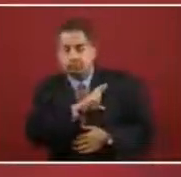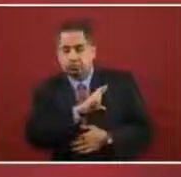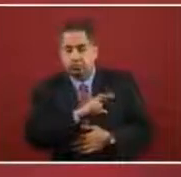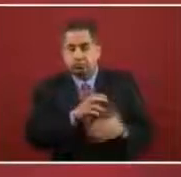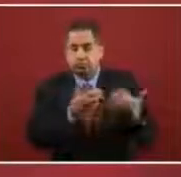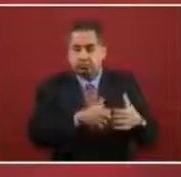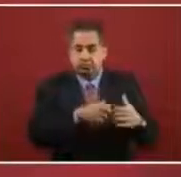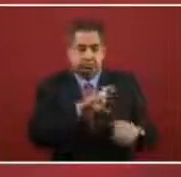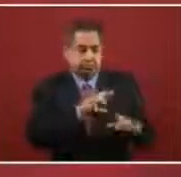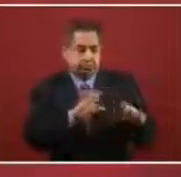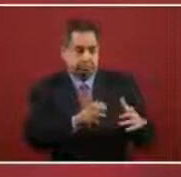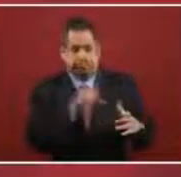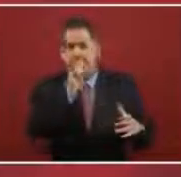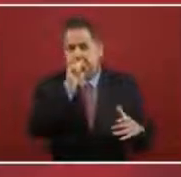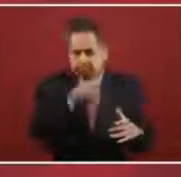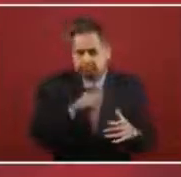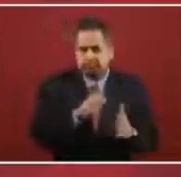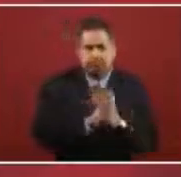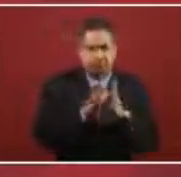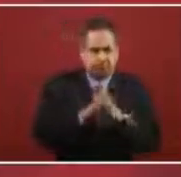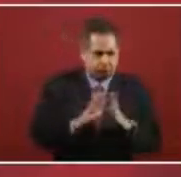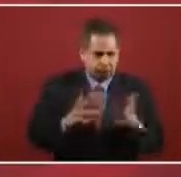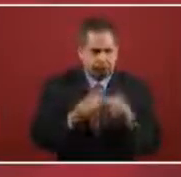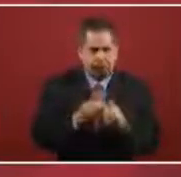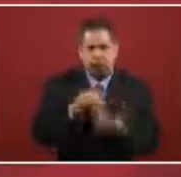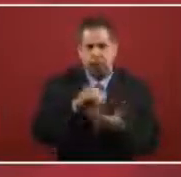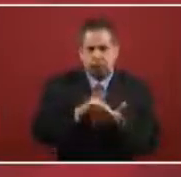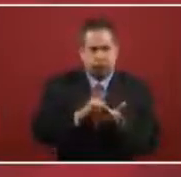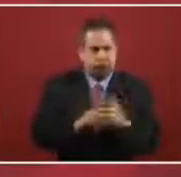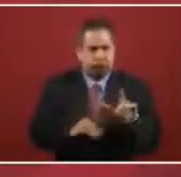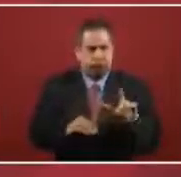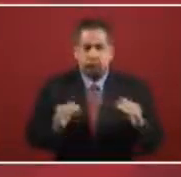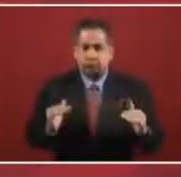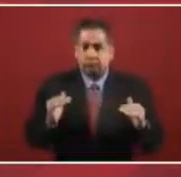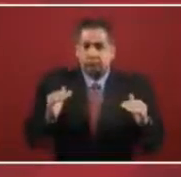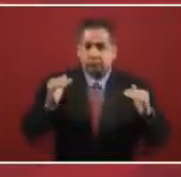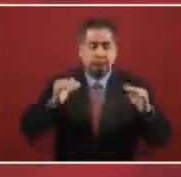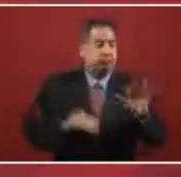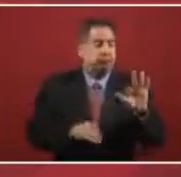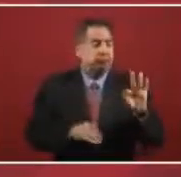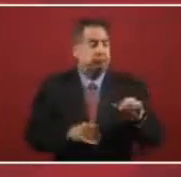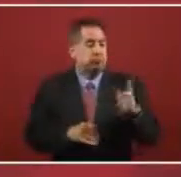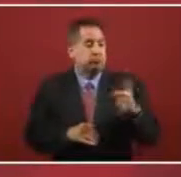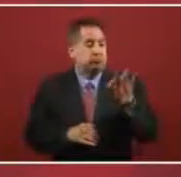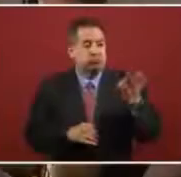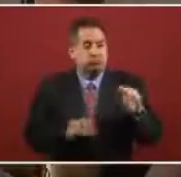participando para mantener ese 46%.